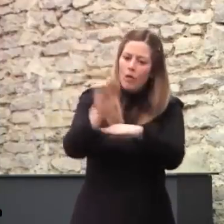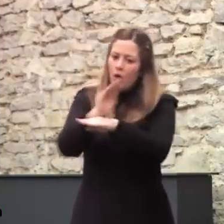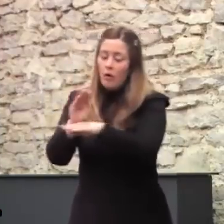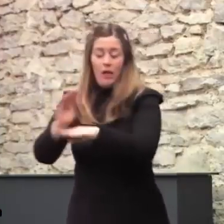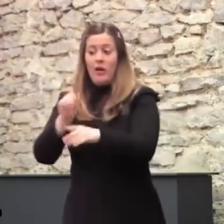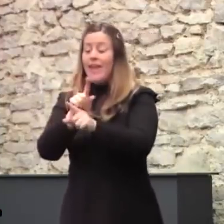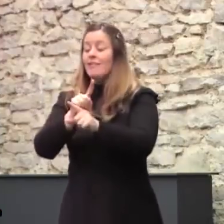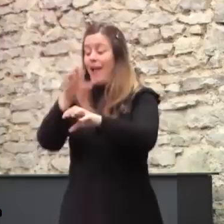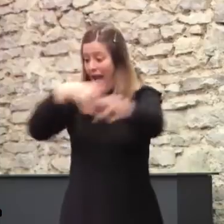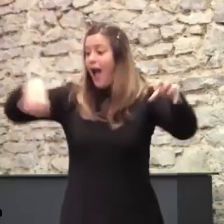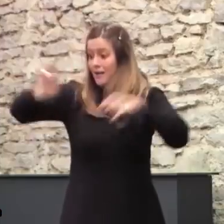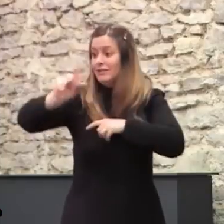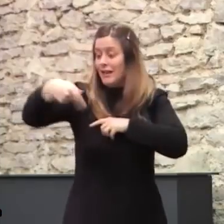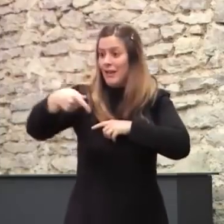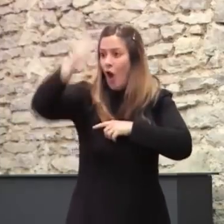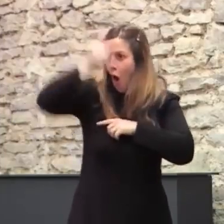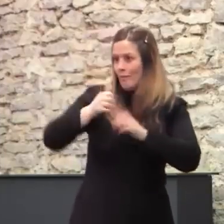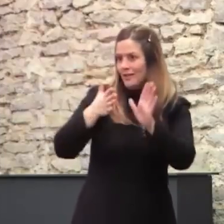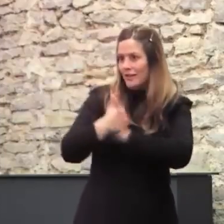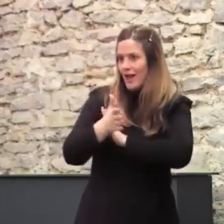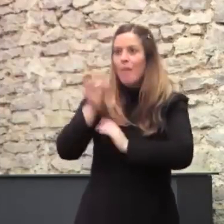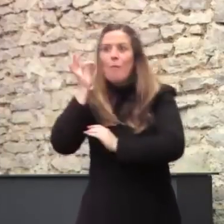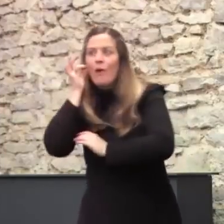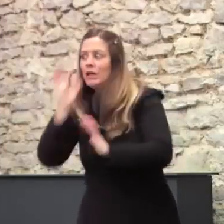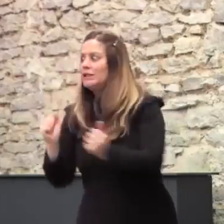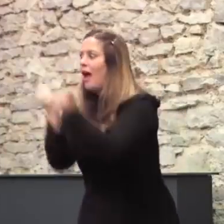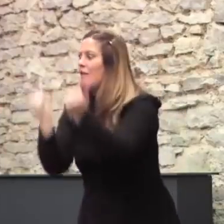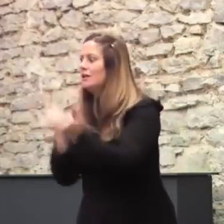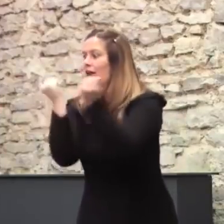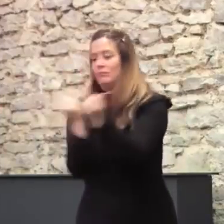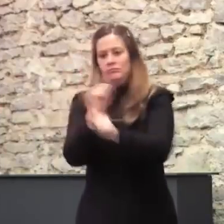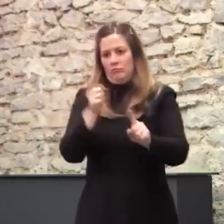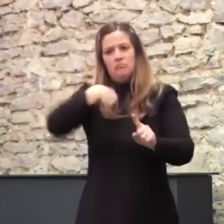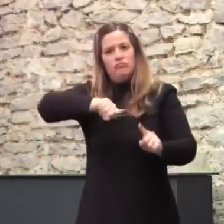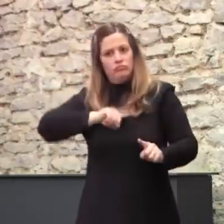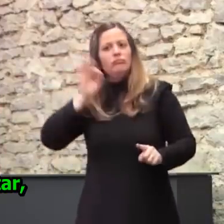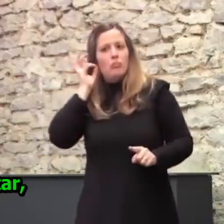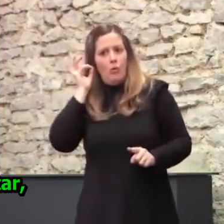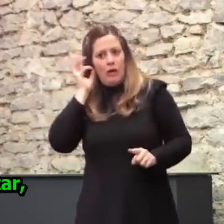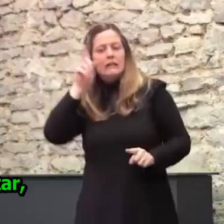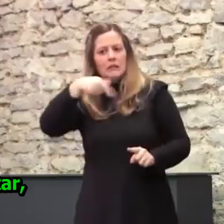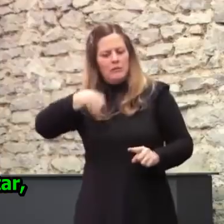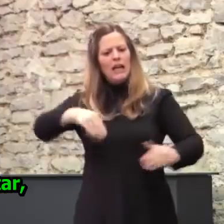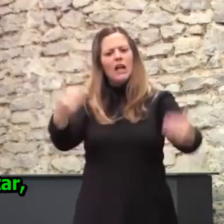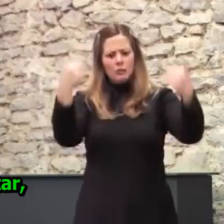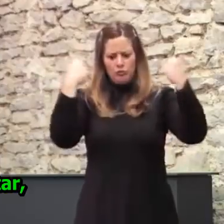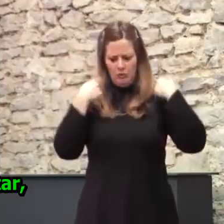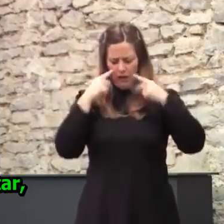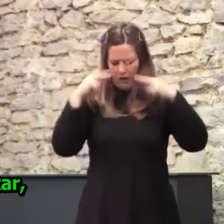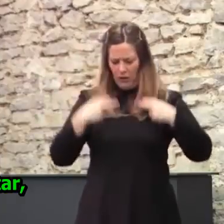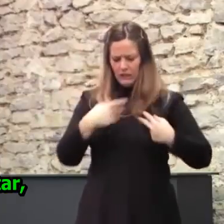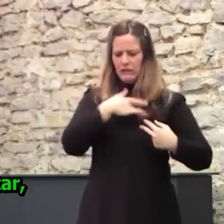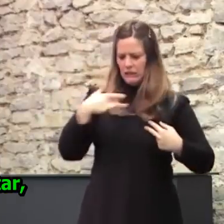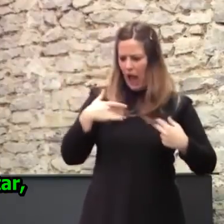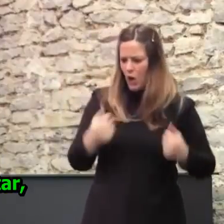hombres no tienen por qué ser los salvadores de las mujeres, ¿no? Nosotras igual podríamos empezar a responsabilizarnos, ¿no? De nuestra salud, de nuestro